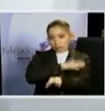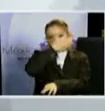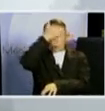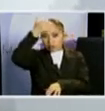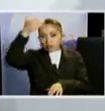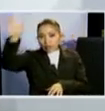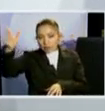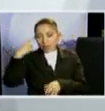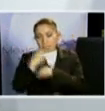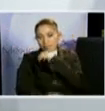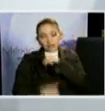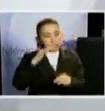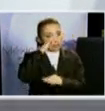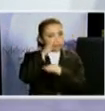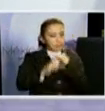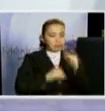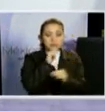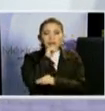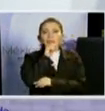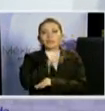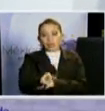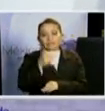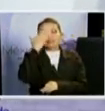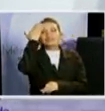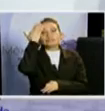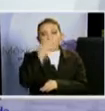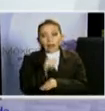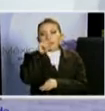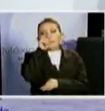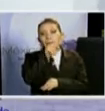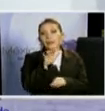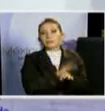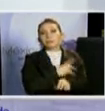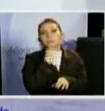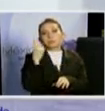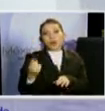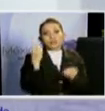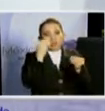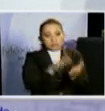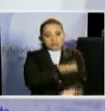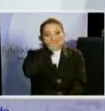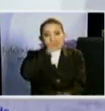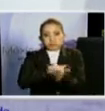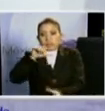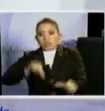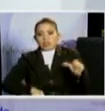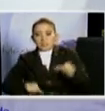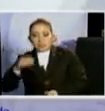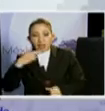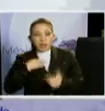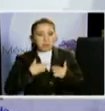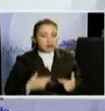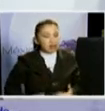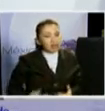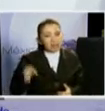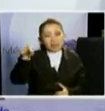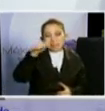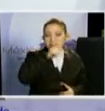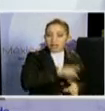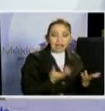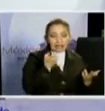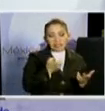climático afecta a todos, también es consciente de que debido a la diversidad de papeles y actividades humanas, con frecuencia